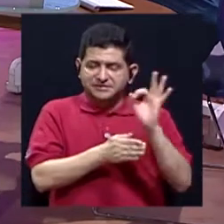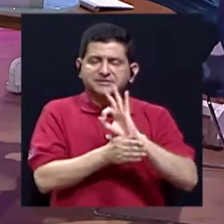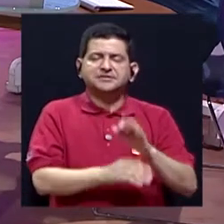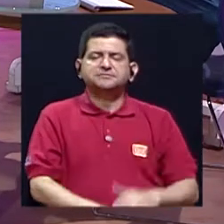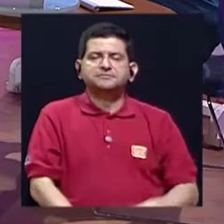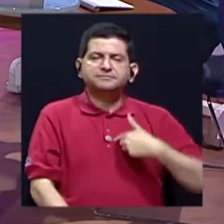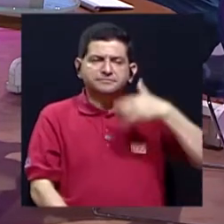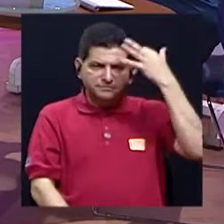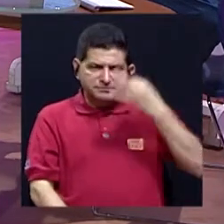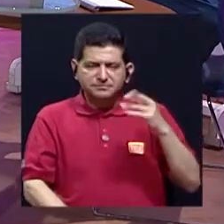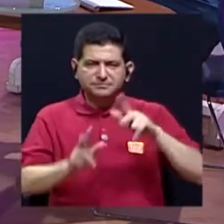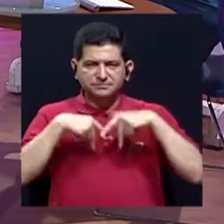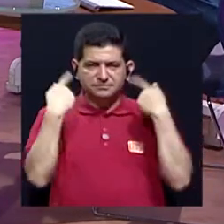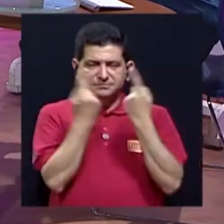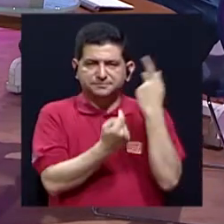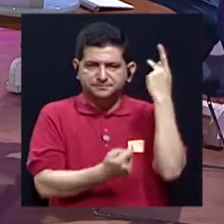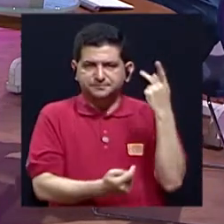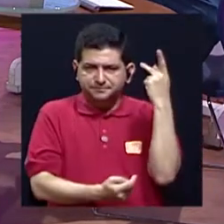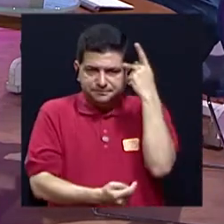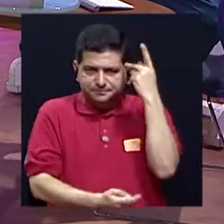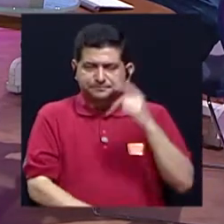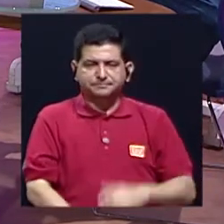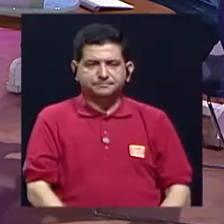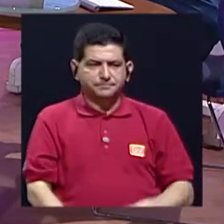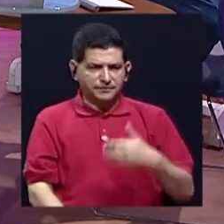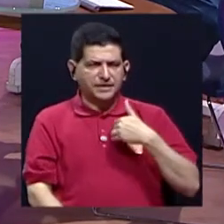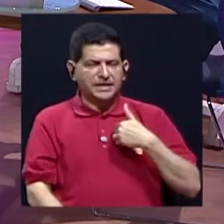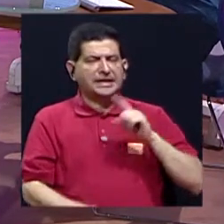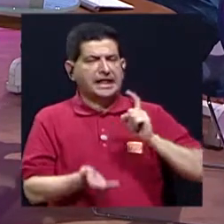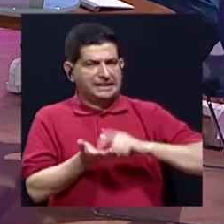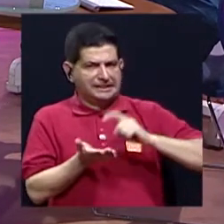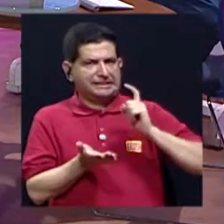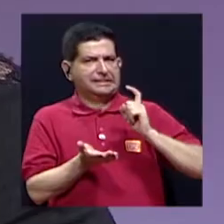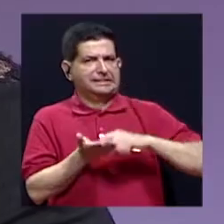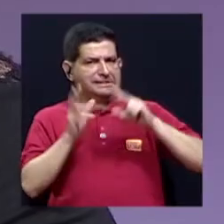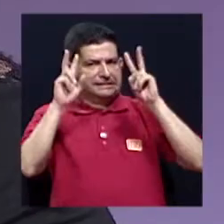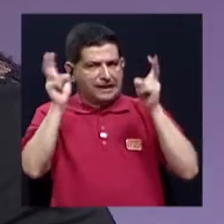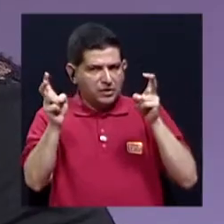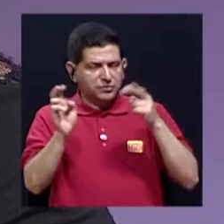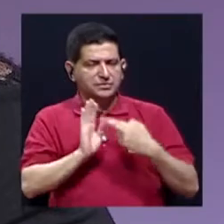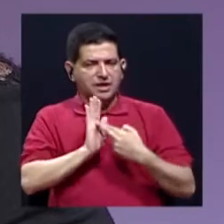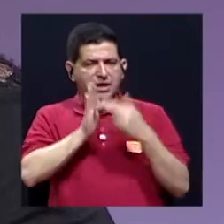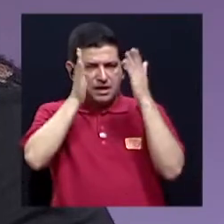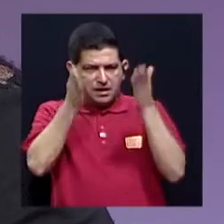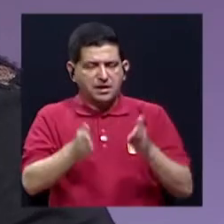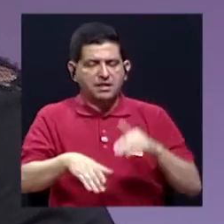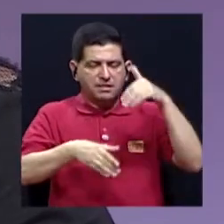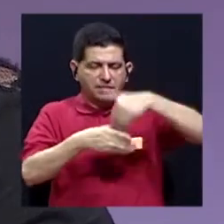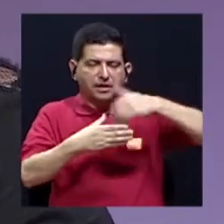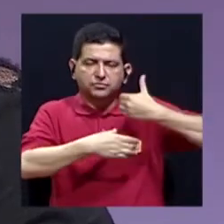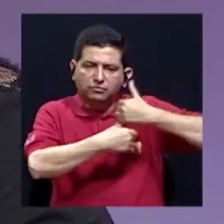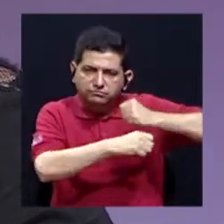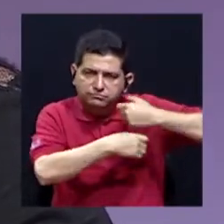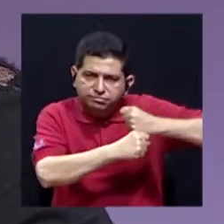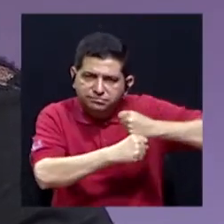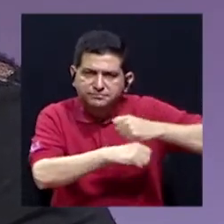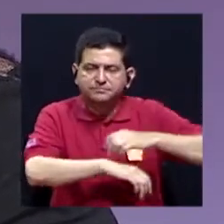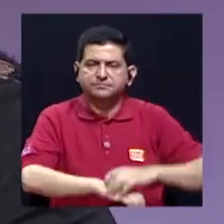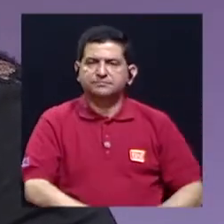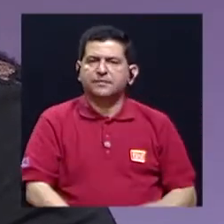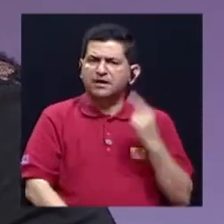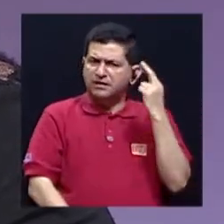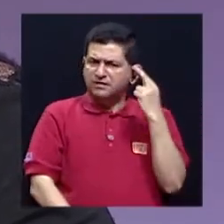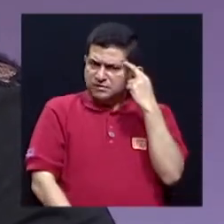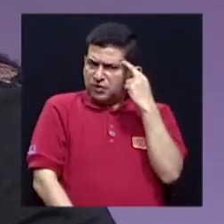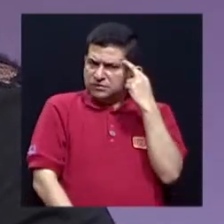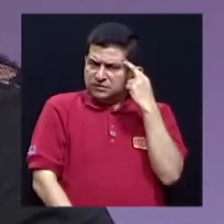Para mí, creo que los partidos políticos tienen una gran deuda con sus representantes en los consejos municipales,